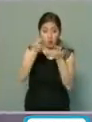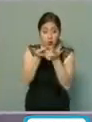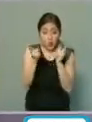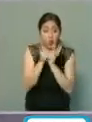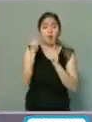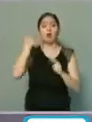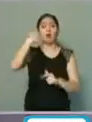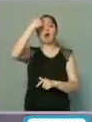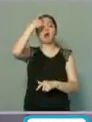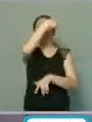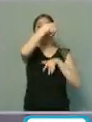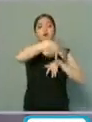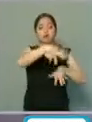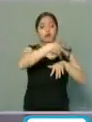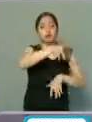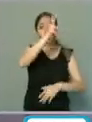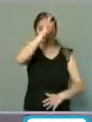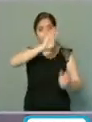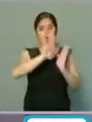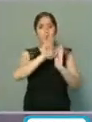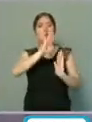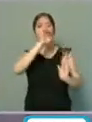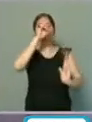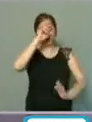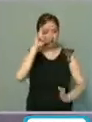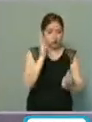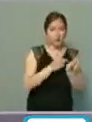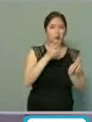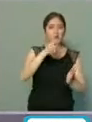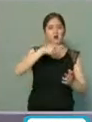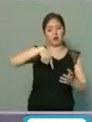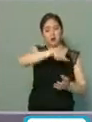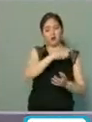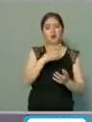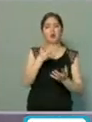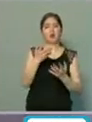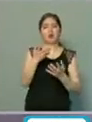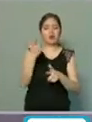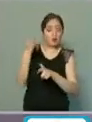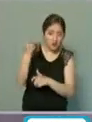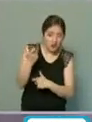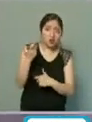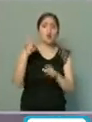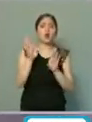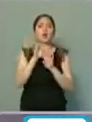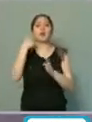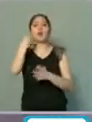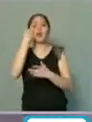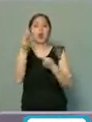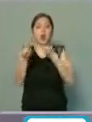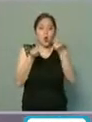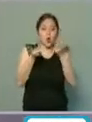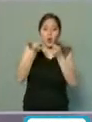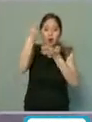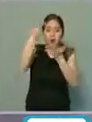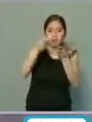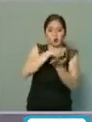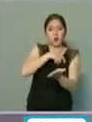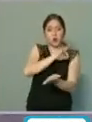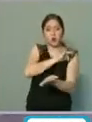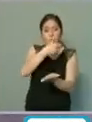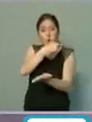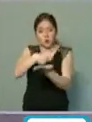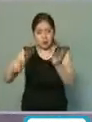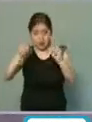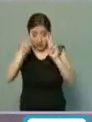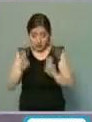organizándose en Estados Unidos y que tienen como objetivo controlar los requisitos y qué es lo que pasa con Estados Unidos en este tema.